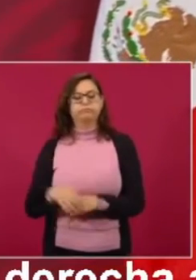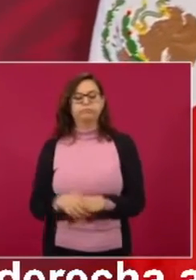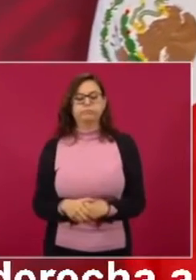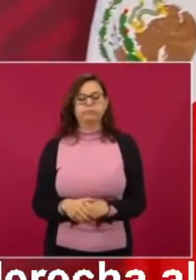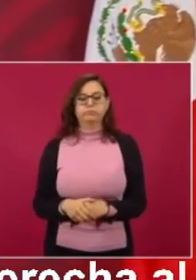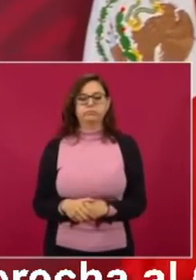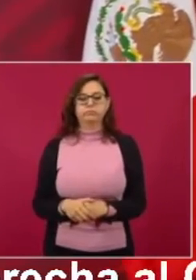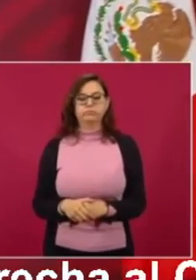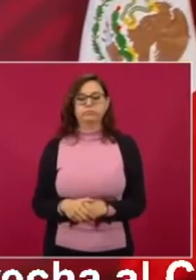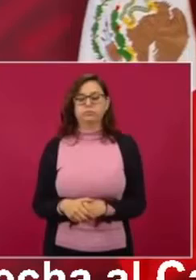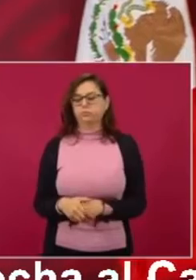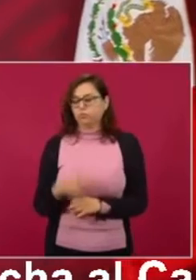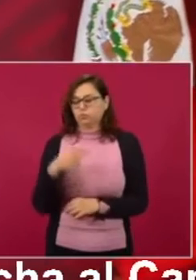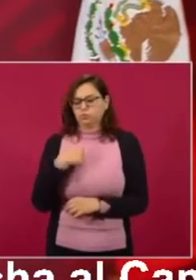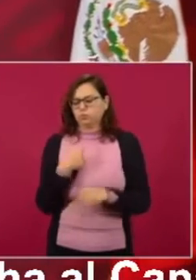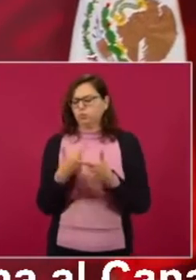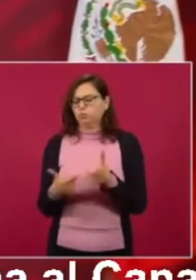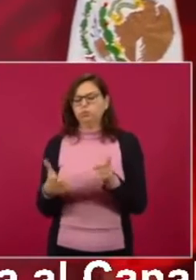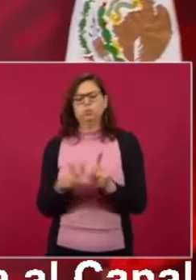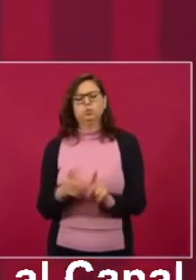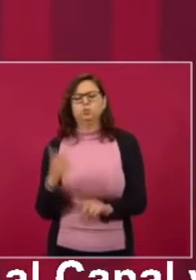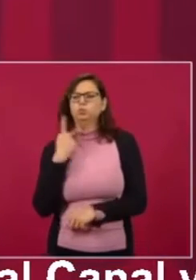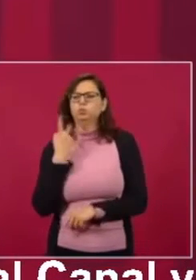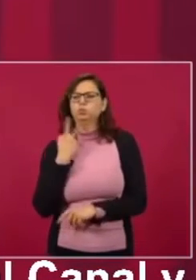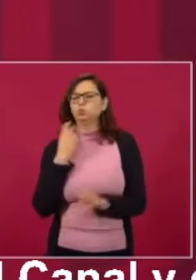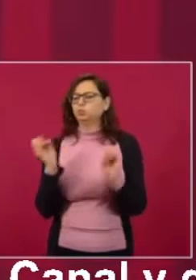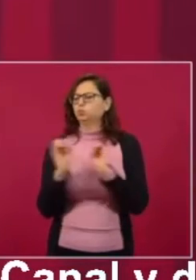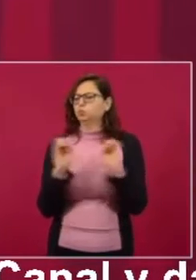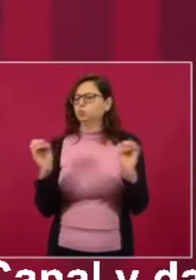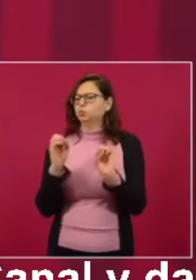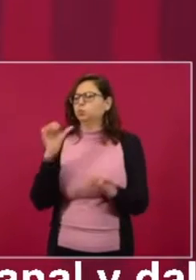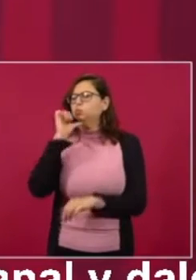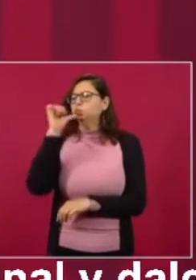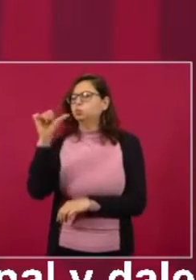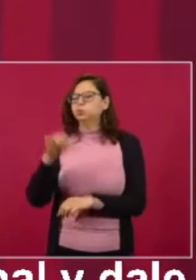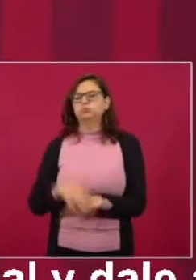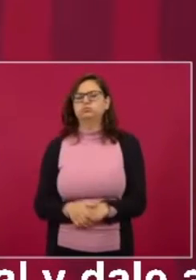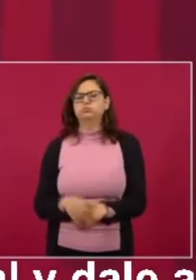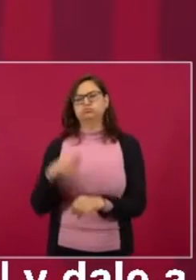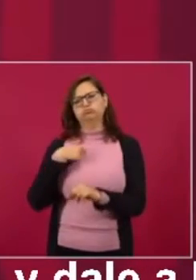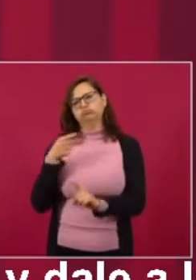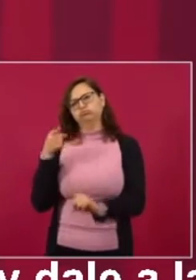yo no tengo partido yo soy objetivo